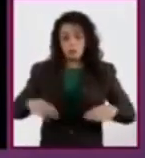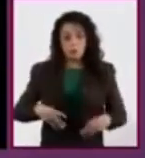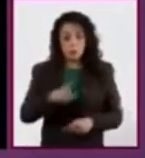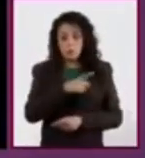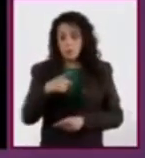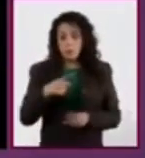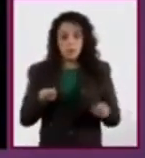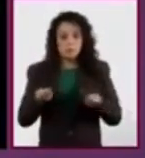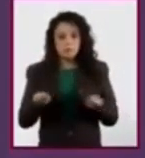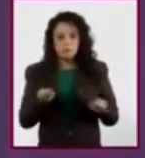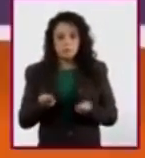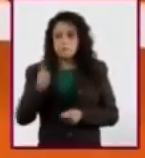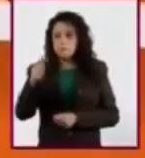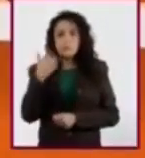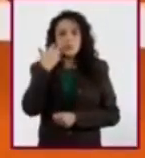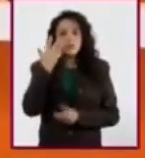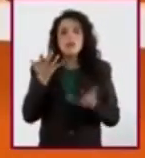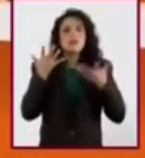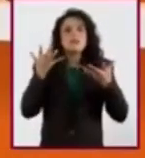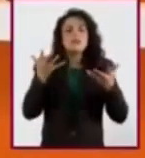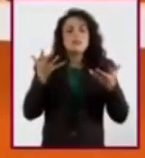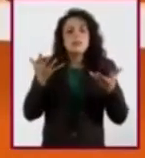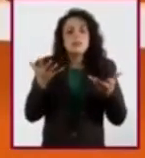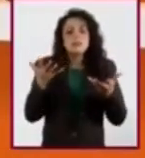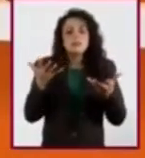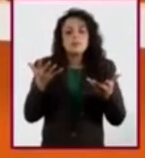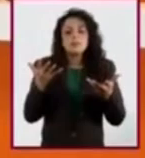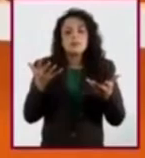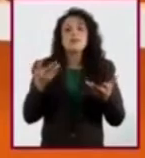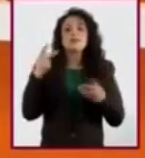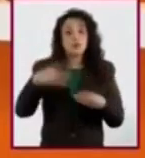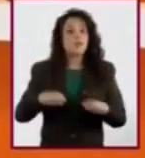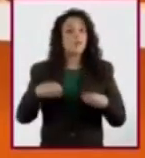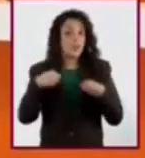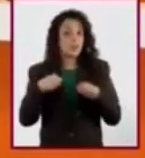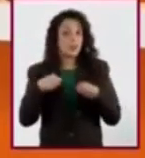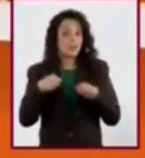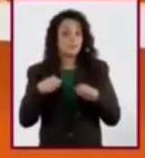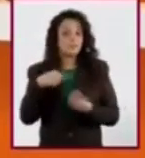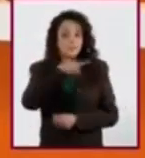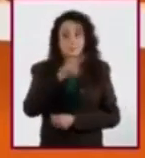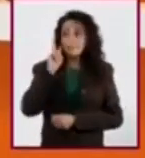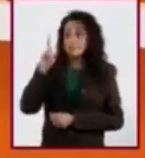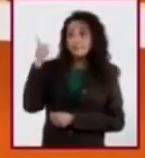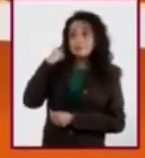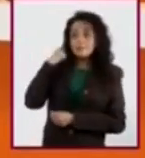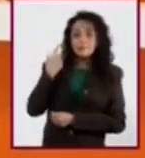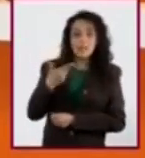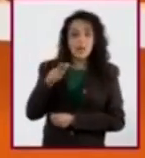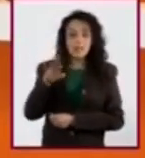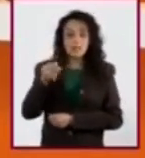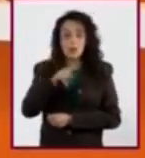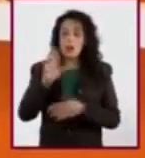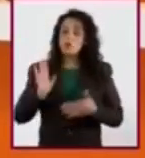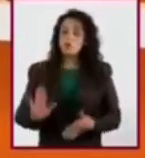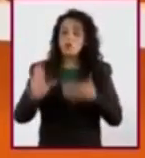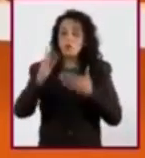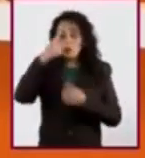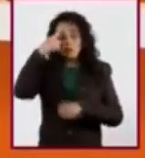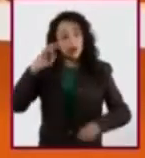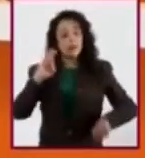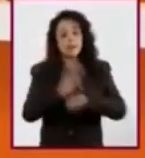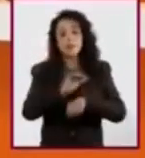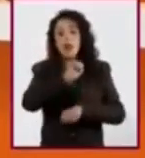sus placeres y su vida. Como escucharon, Graciela Hierro asumió su compromiso por defender al género